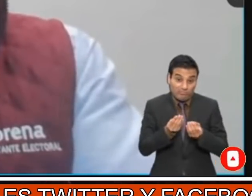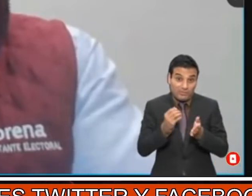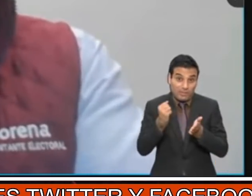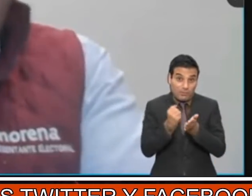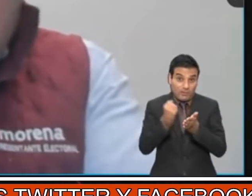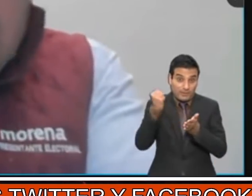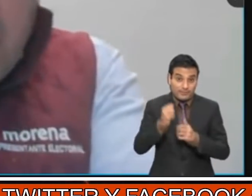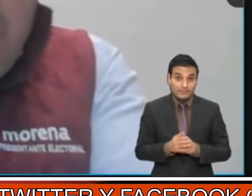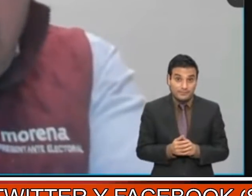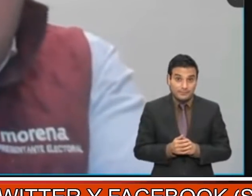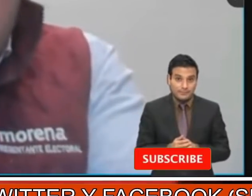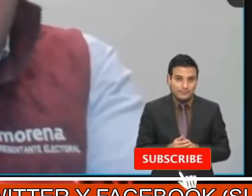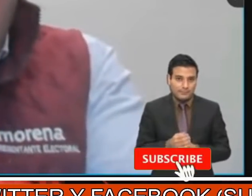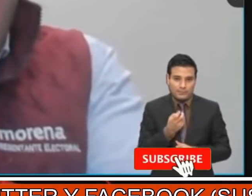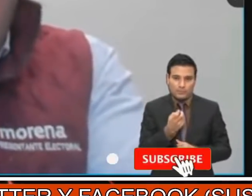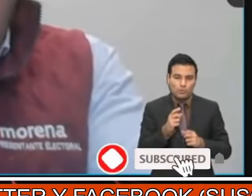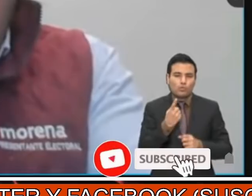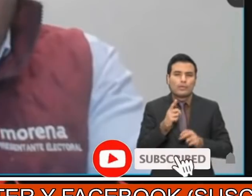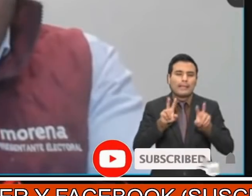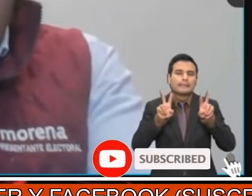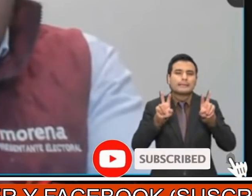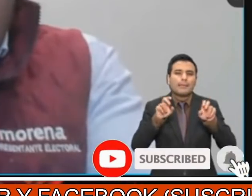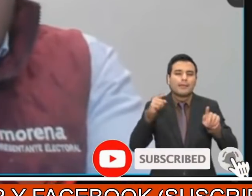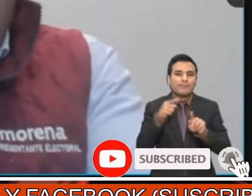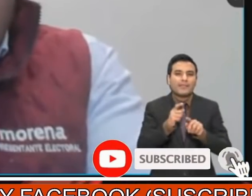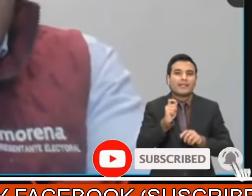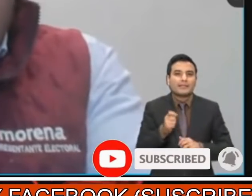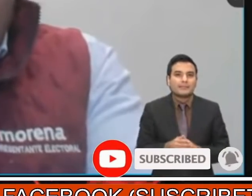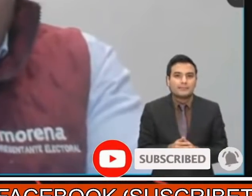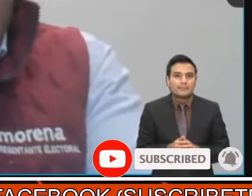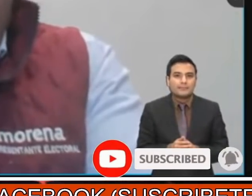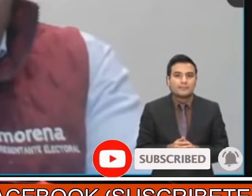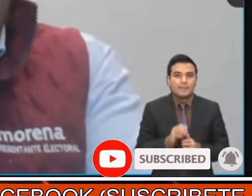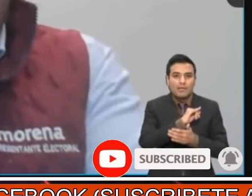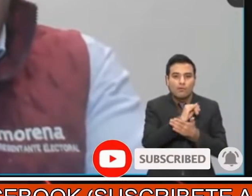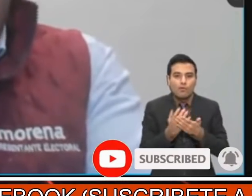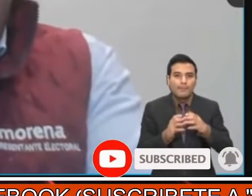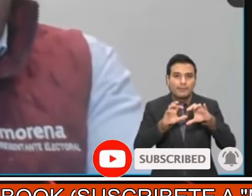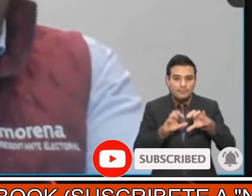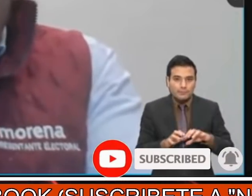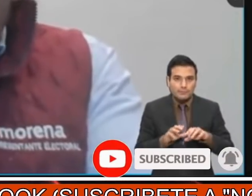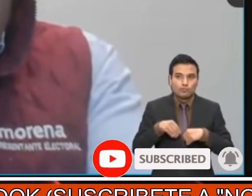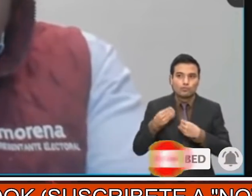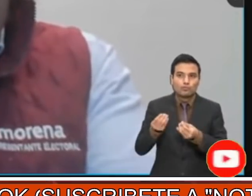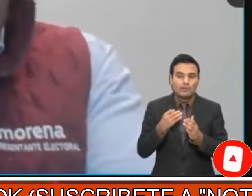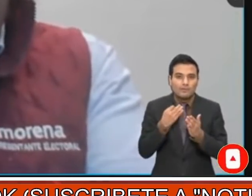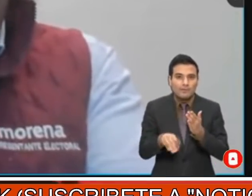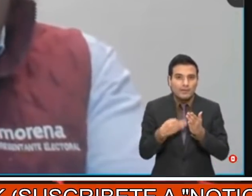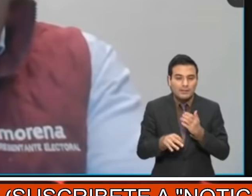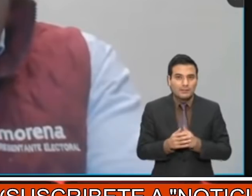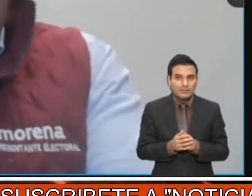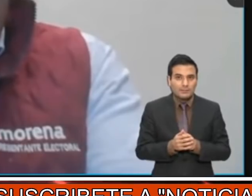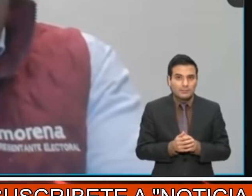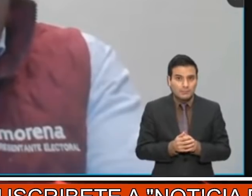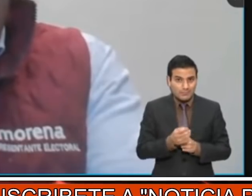aprobar borda sobre un tema: la omisión en la presentación de un informe. Pero esa presentación